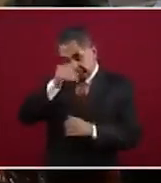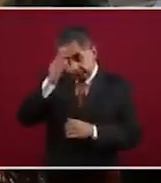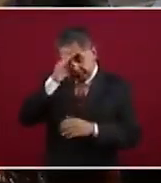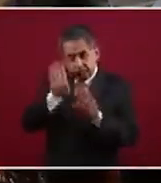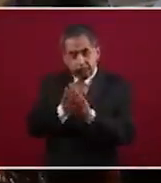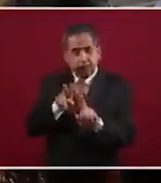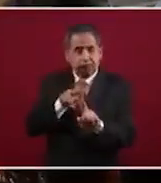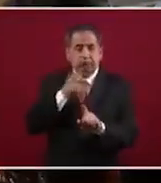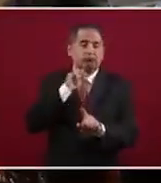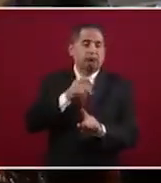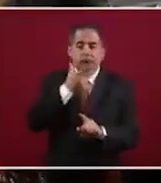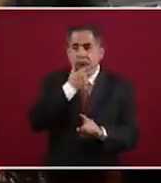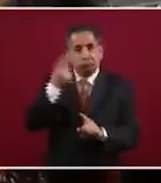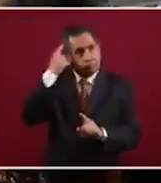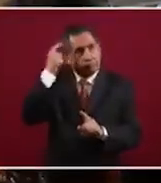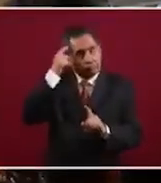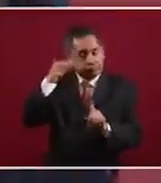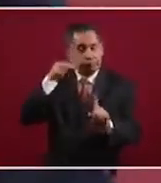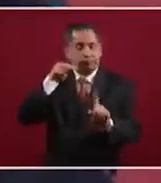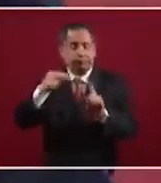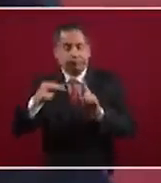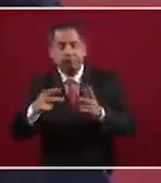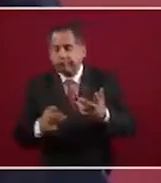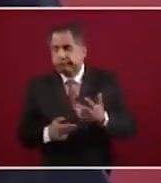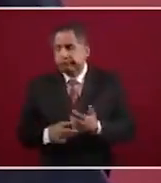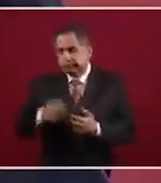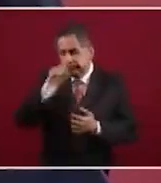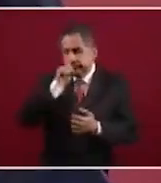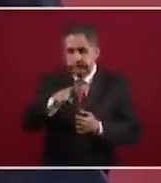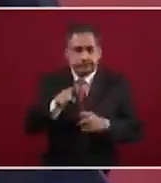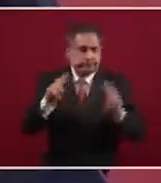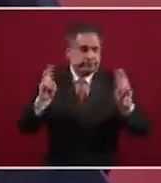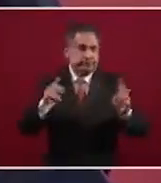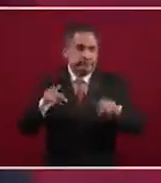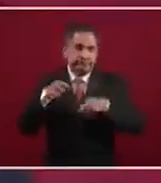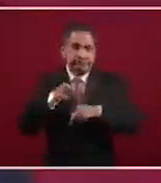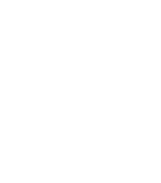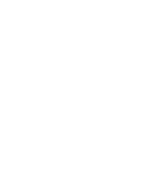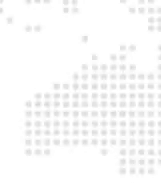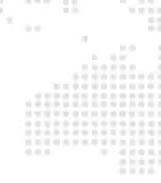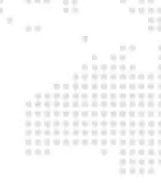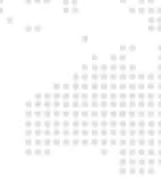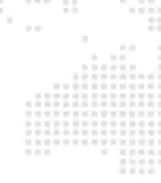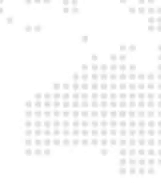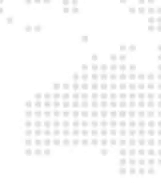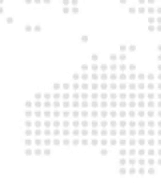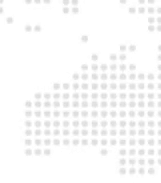perspectiva de género y uno de sus temas también, por supuesto, va a ser el feminicidio.